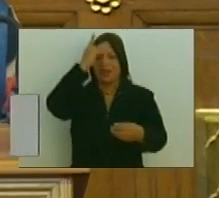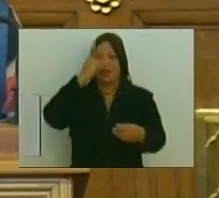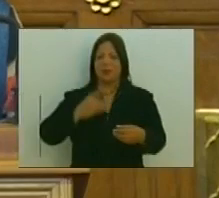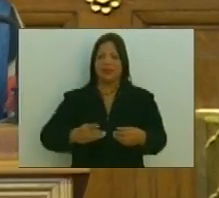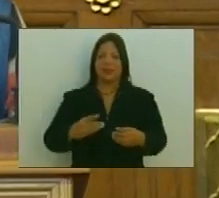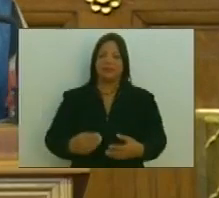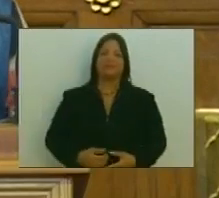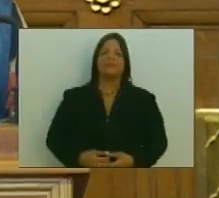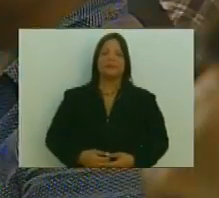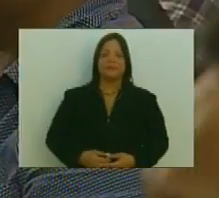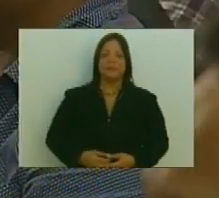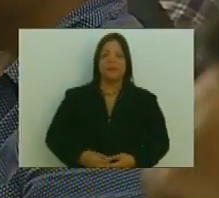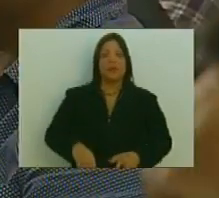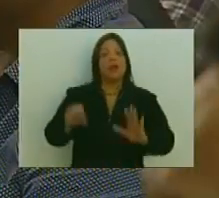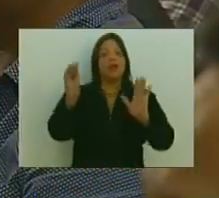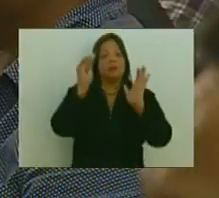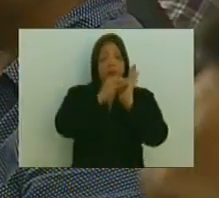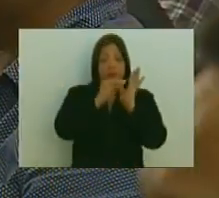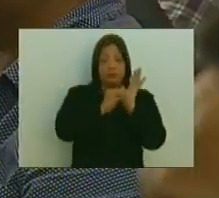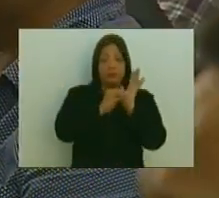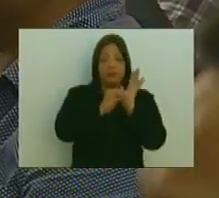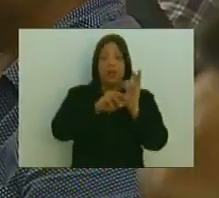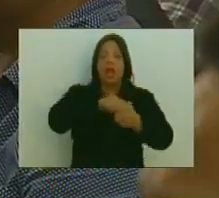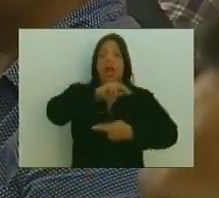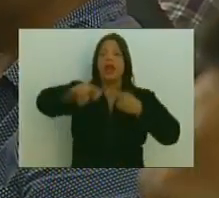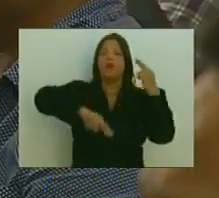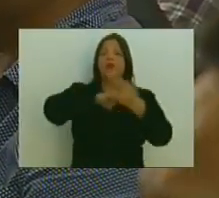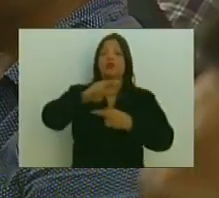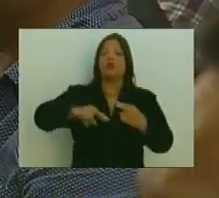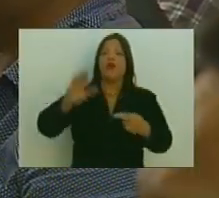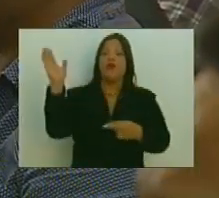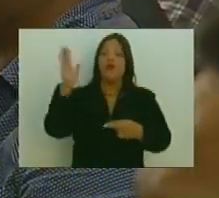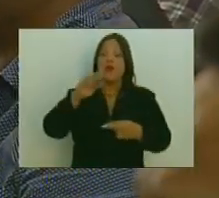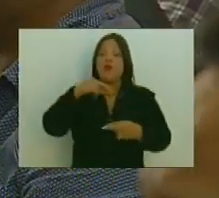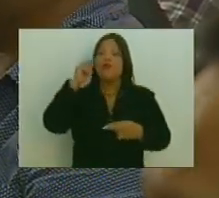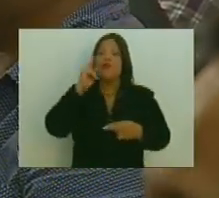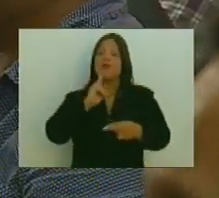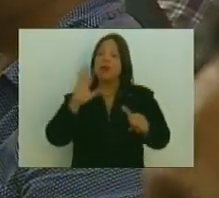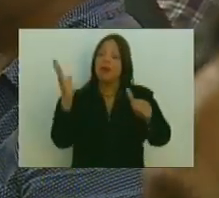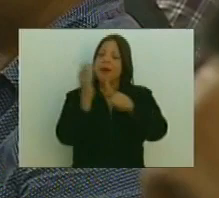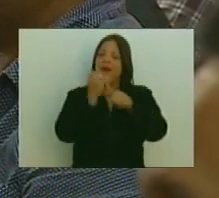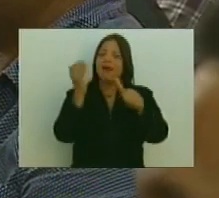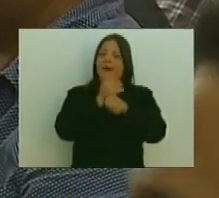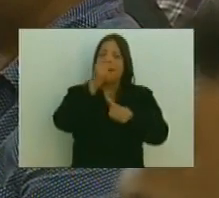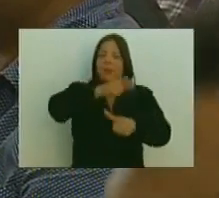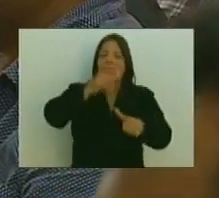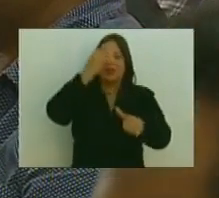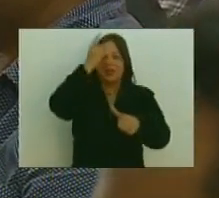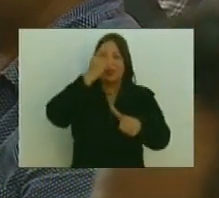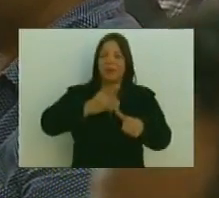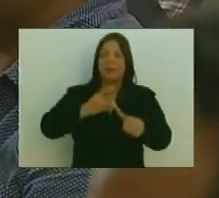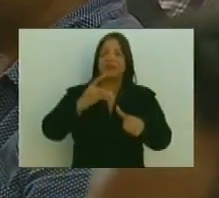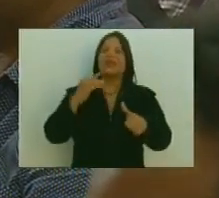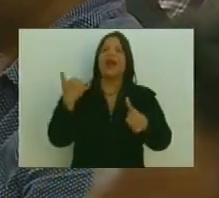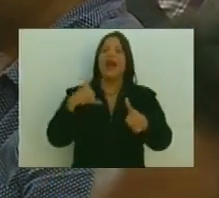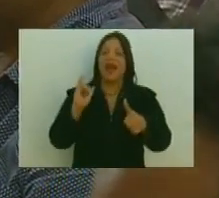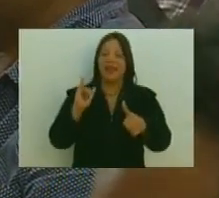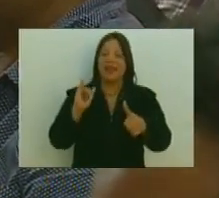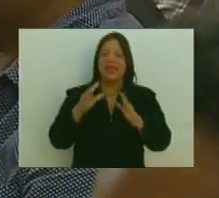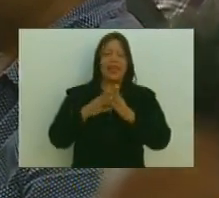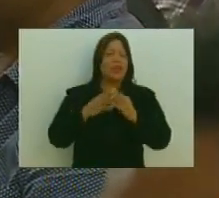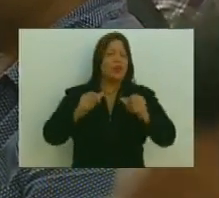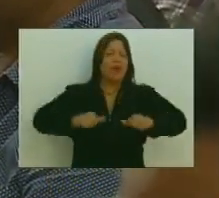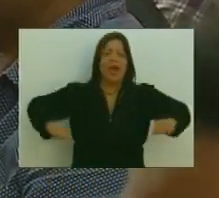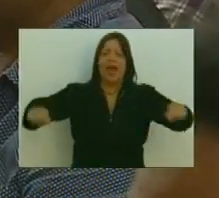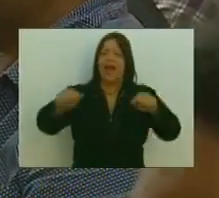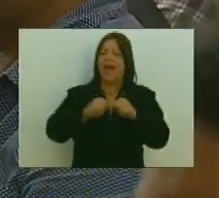discapacidad. Considerando que la Revolución Bolivariana ha concretado logros para el sector de personas con discapacidad en todas las